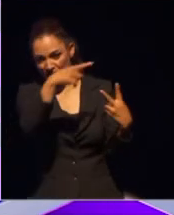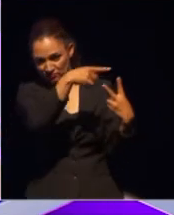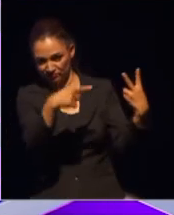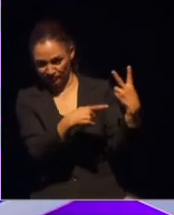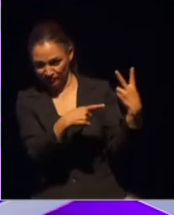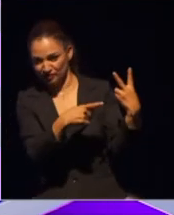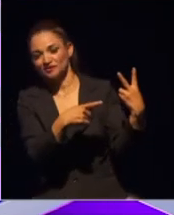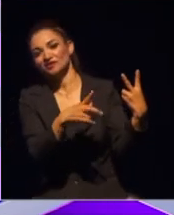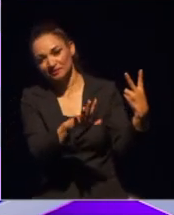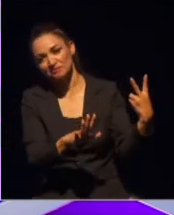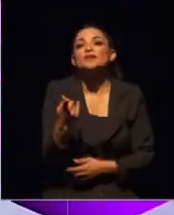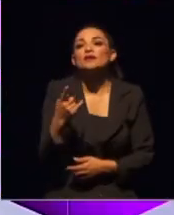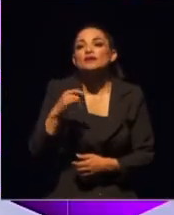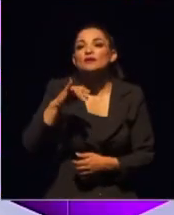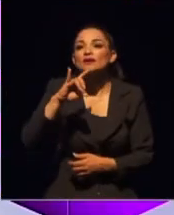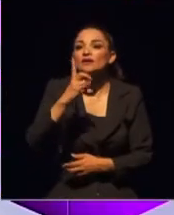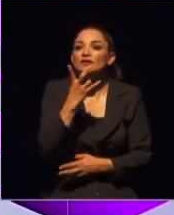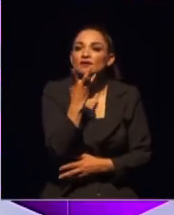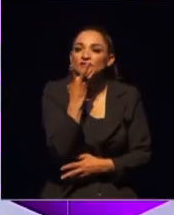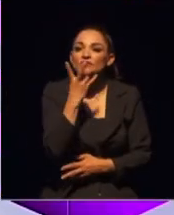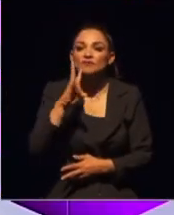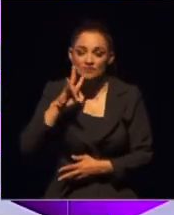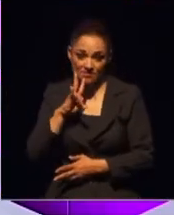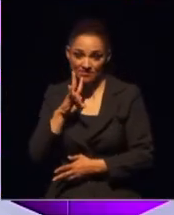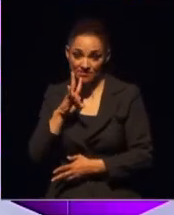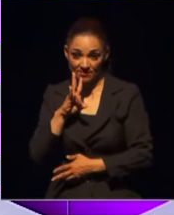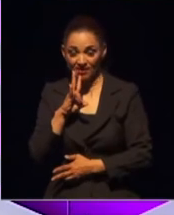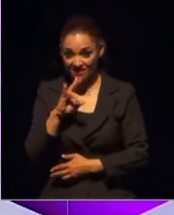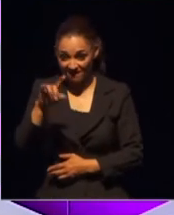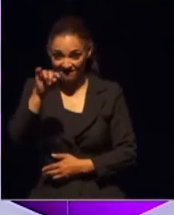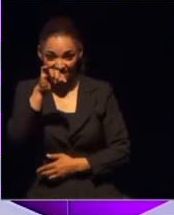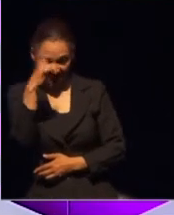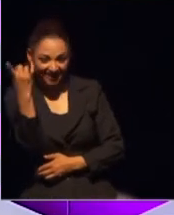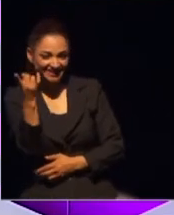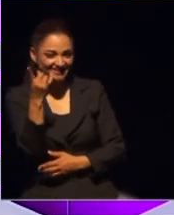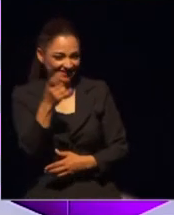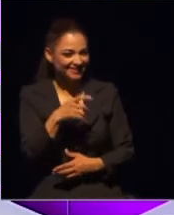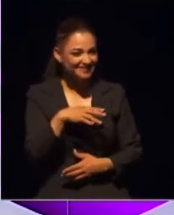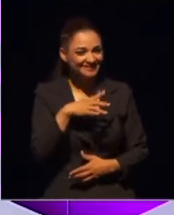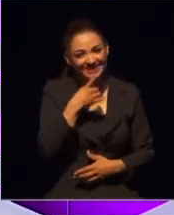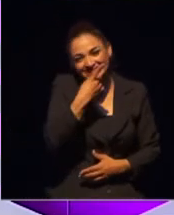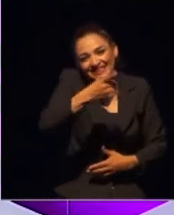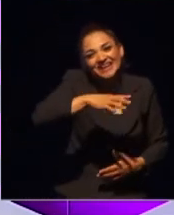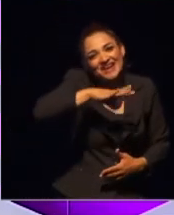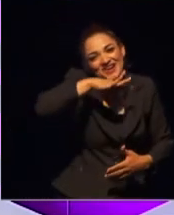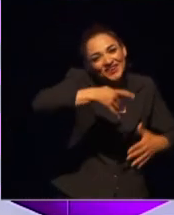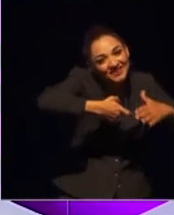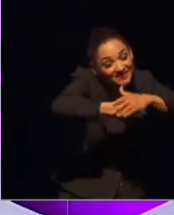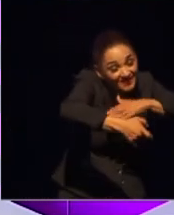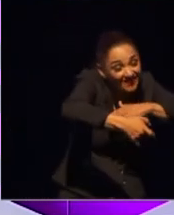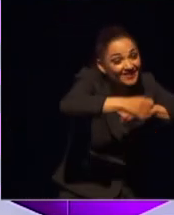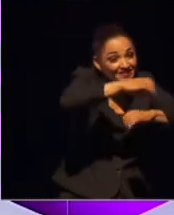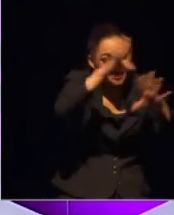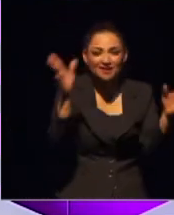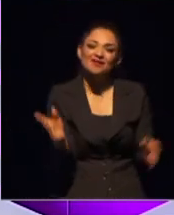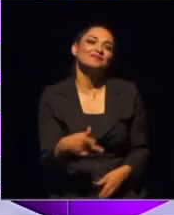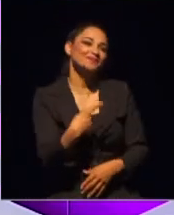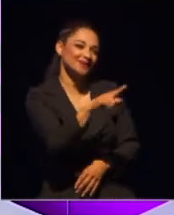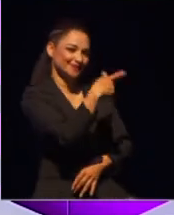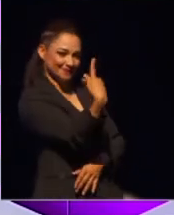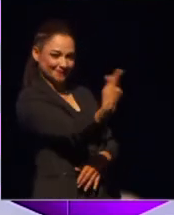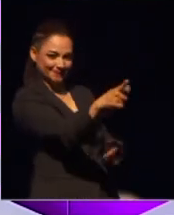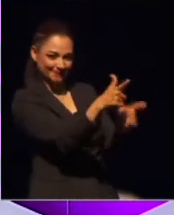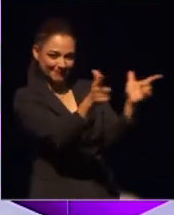par de delincuentes. Es muy fácil decir de corrupción y de transparencia, pero hasta los de tu partido te han